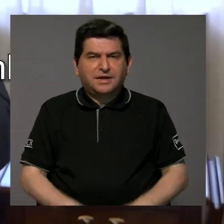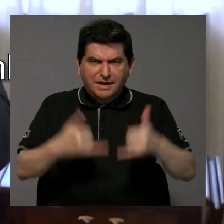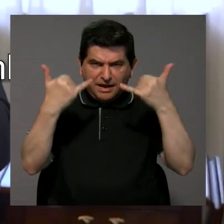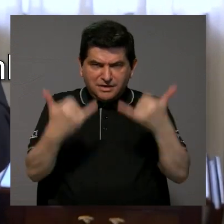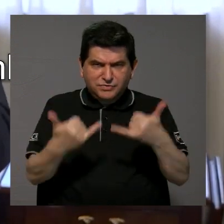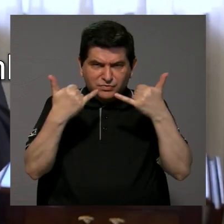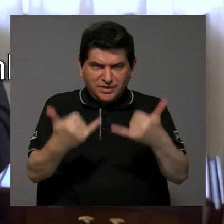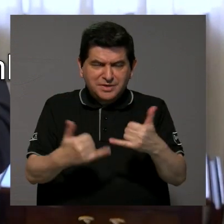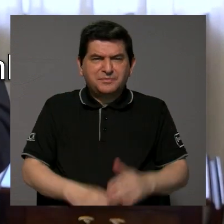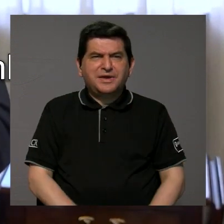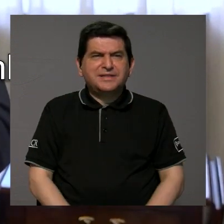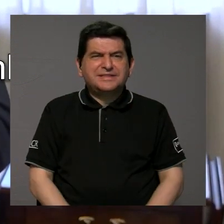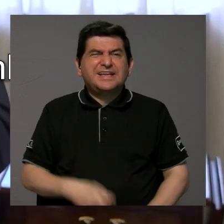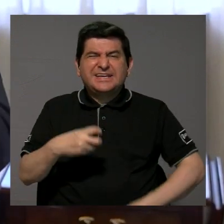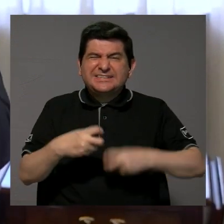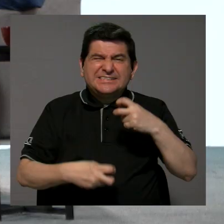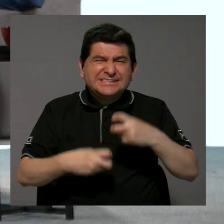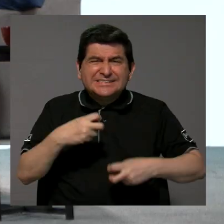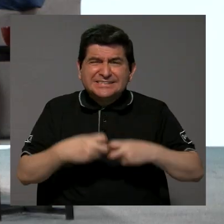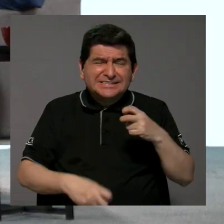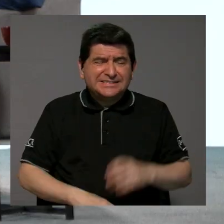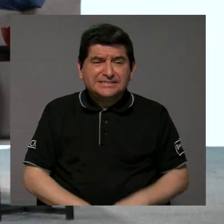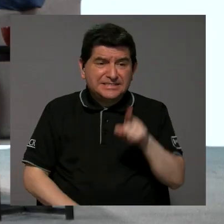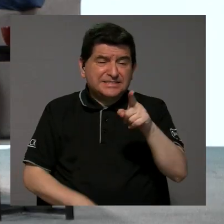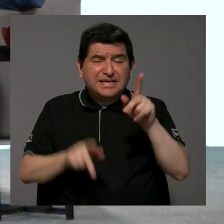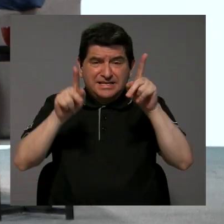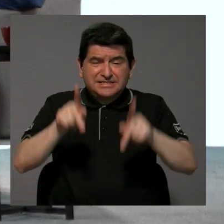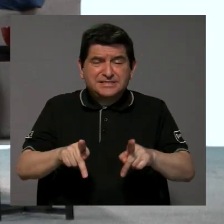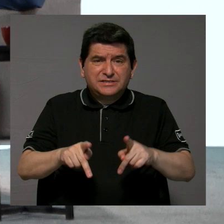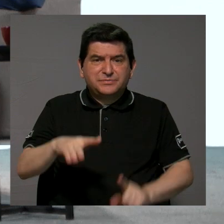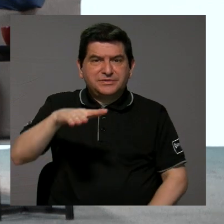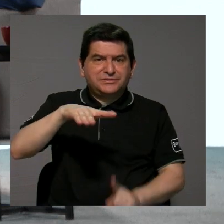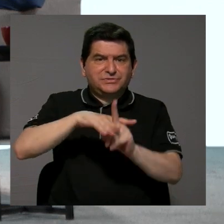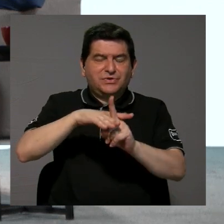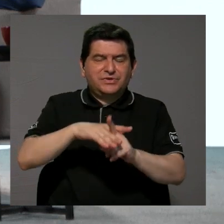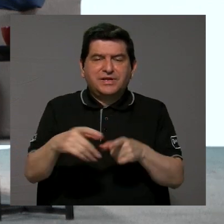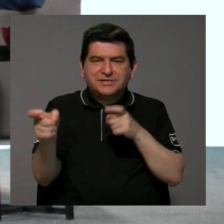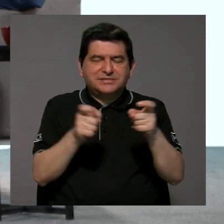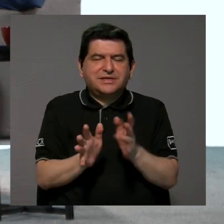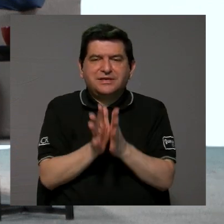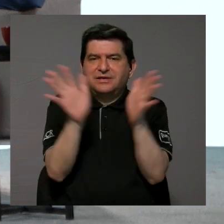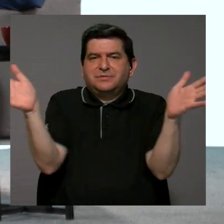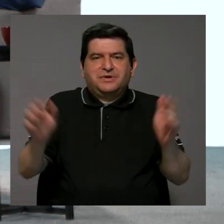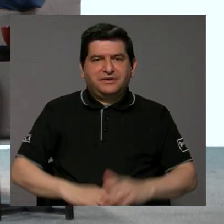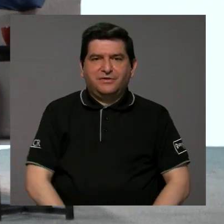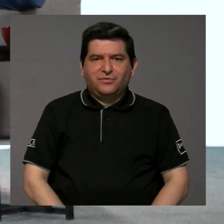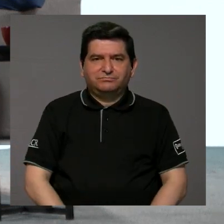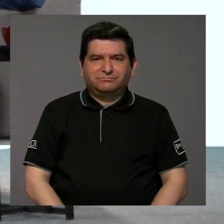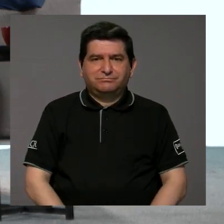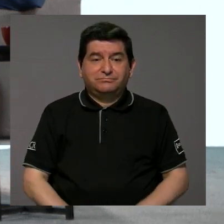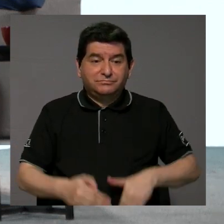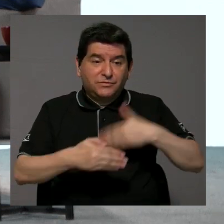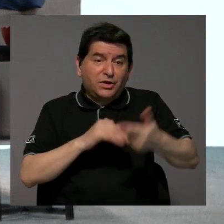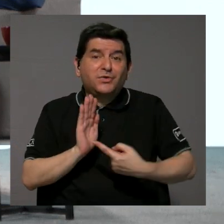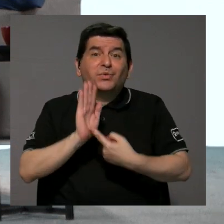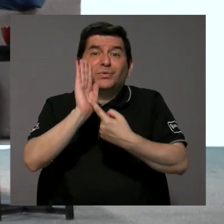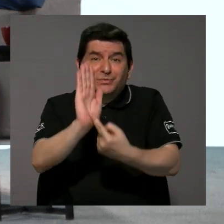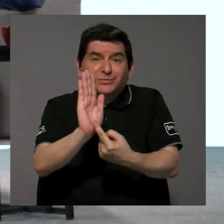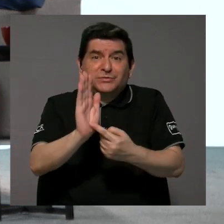presente atravesamos una suerte de crisis de presencia de estas personas en el manejo de lo público, y eso pues luego se